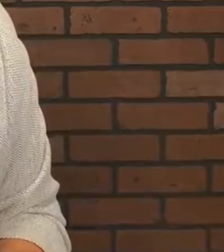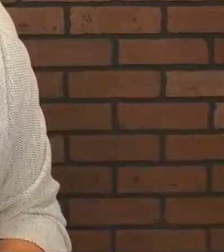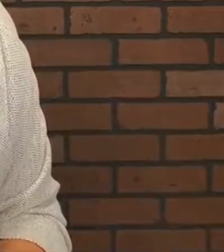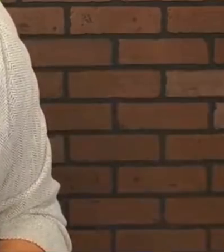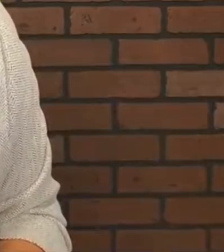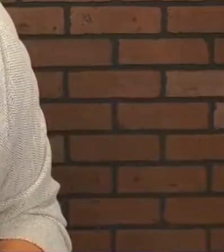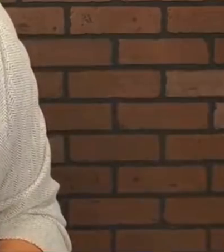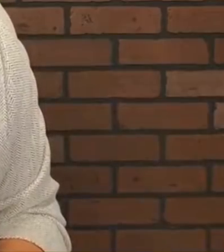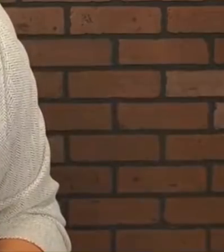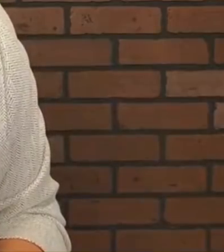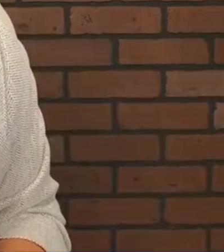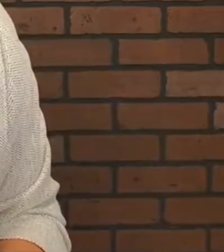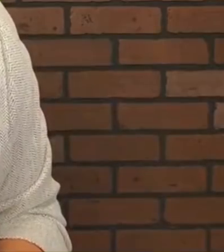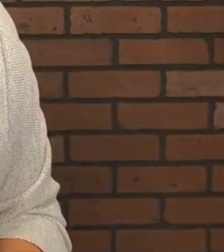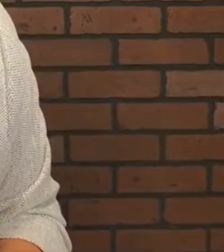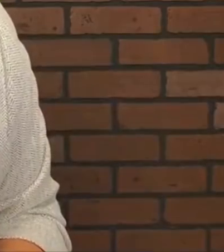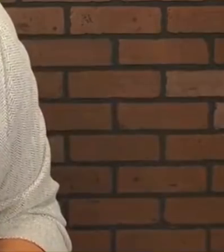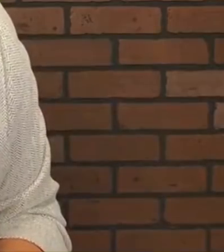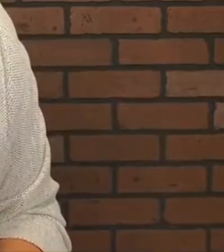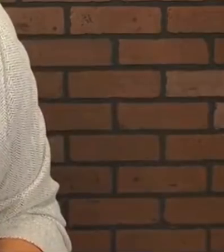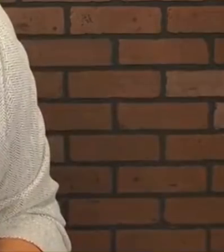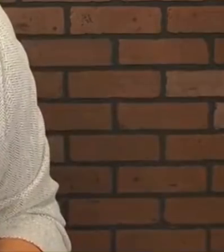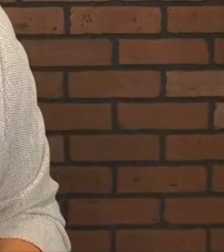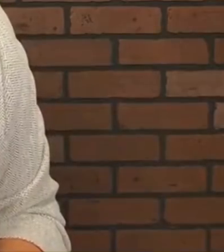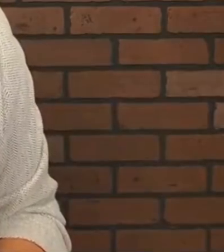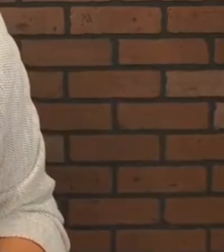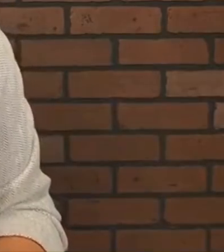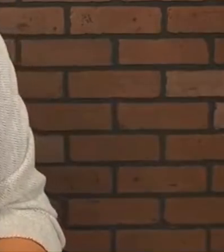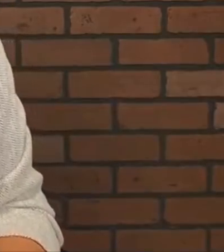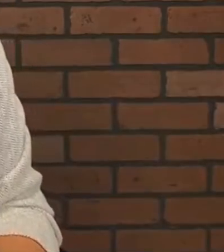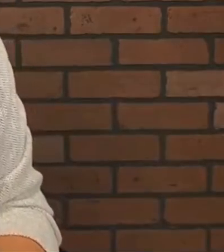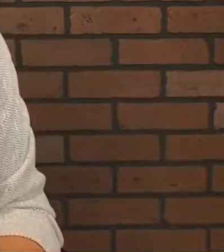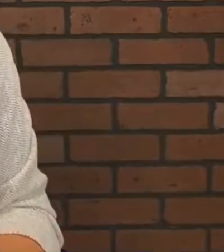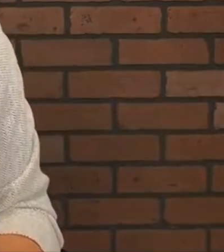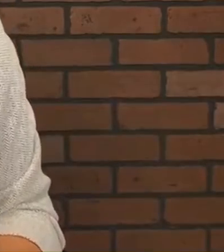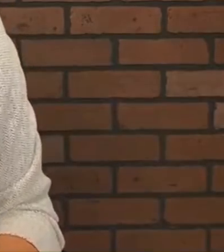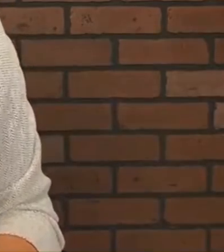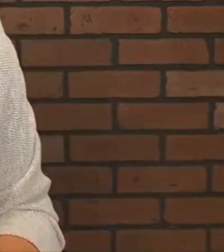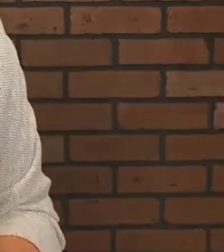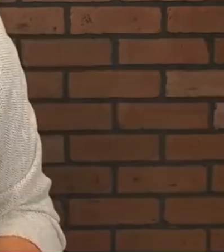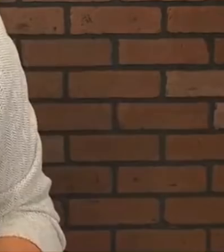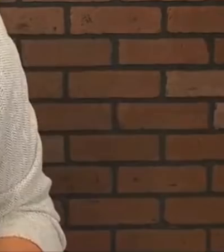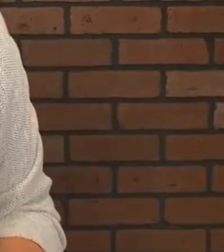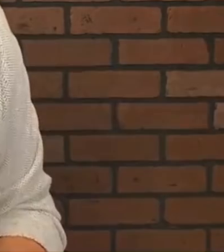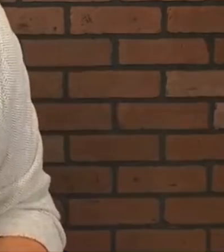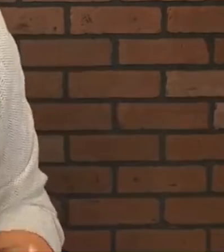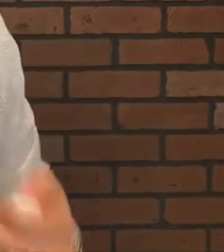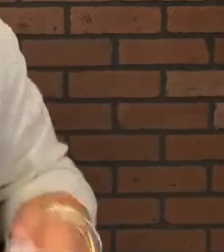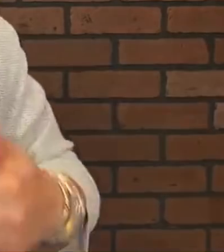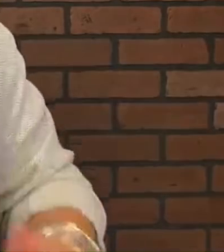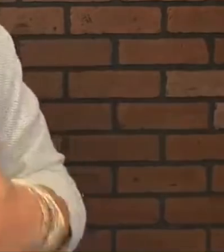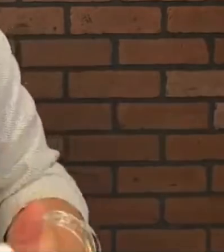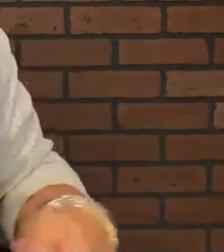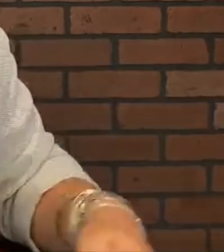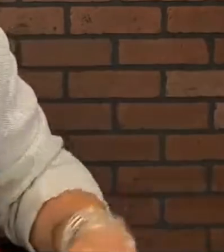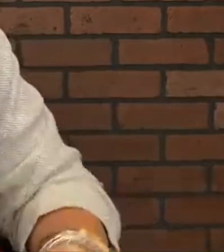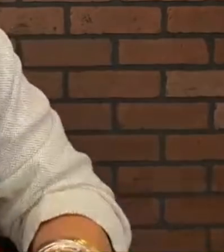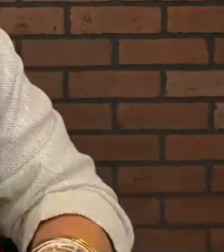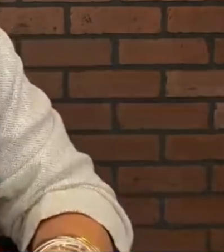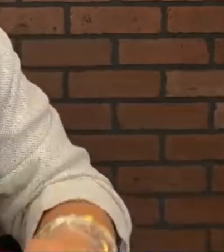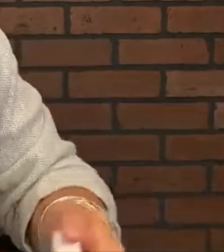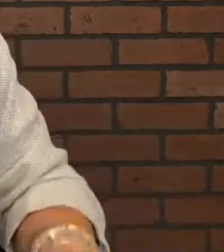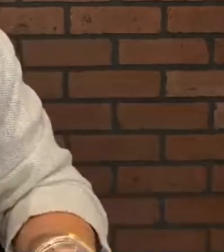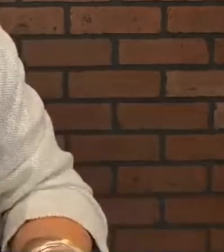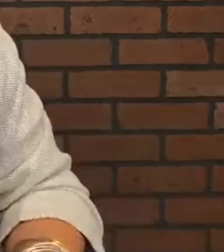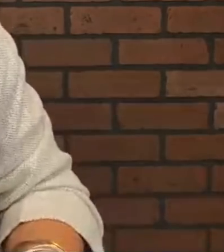el mensaje del presidente López Obrador. Si lo podemos poner desde el inicio, mi Ceci, te lo voy a encargar muchísimo para que la gente no se nos pierda. Ayúdenme a compartir la